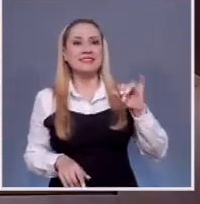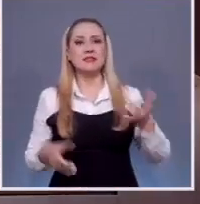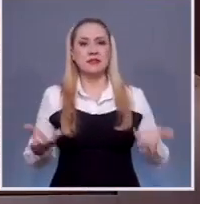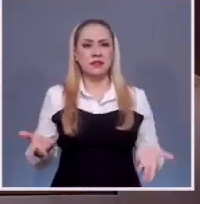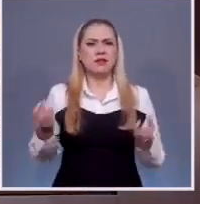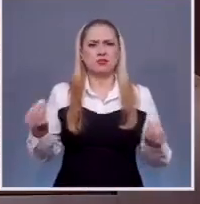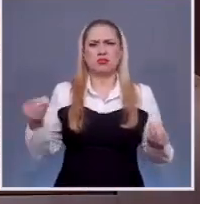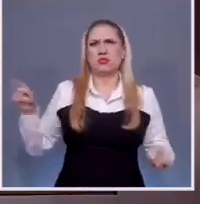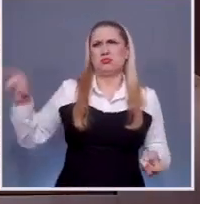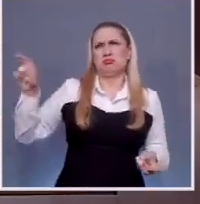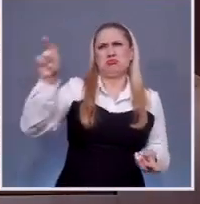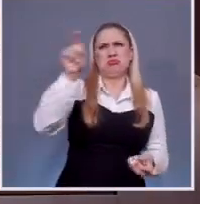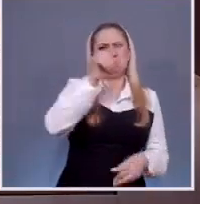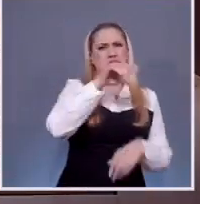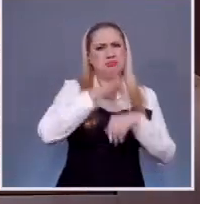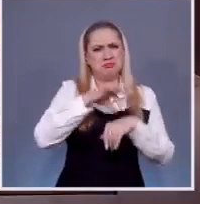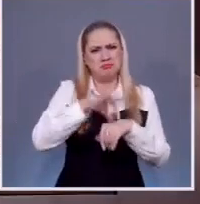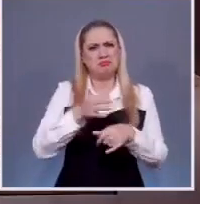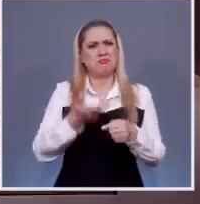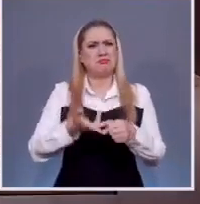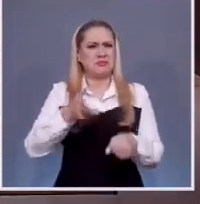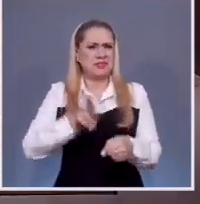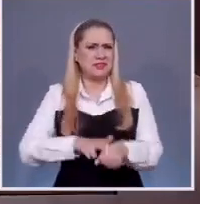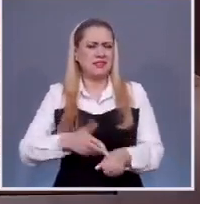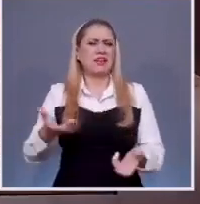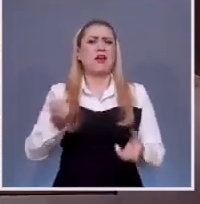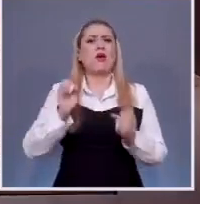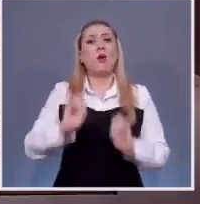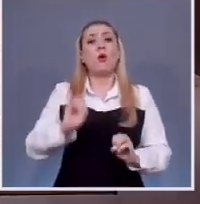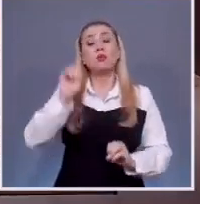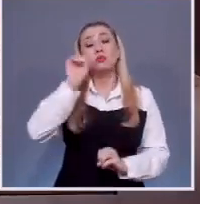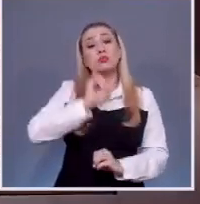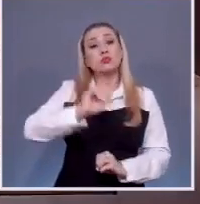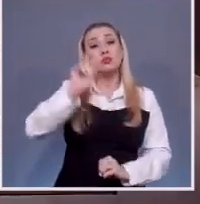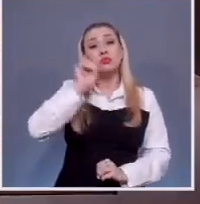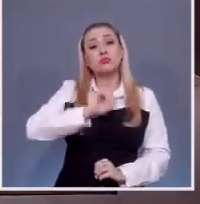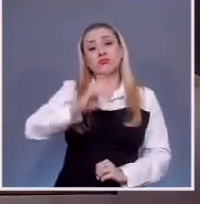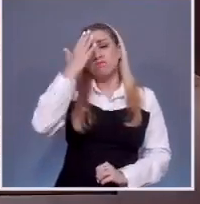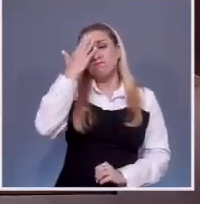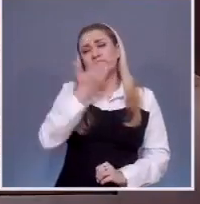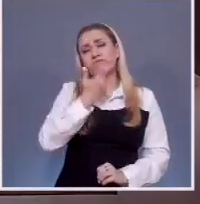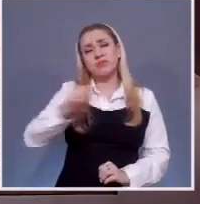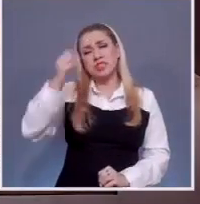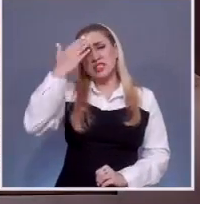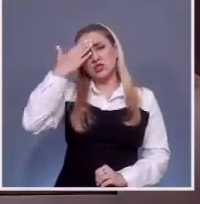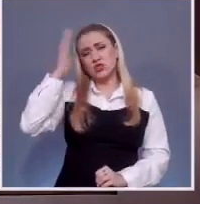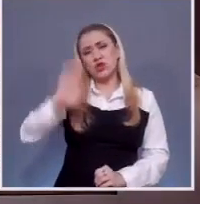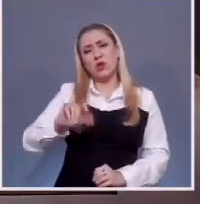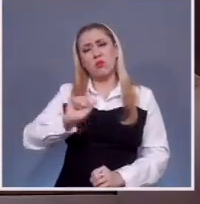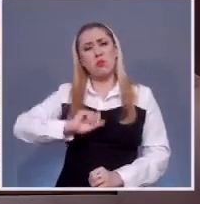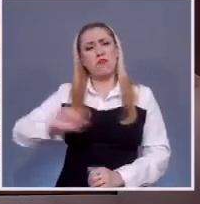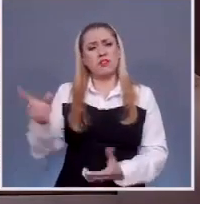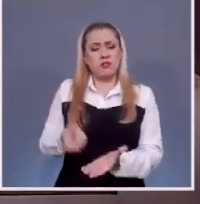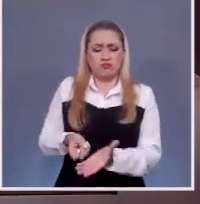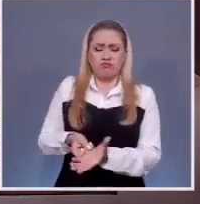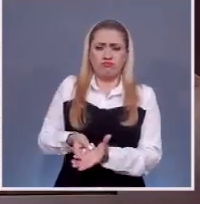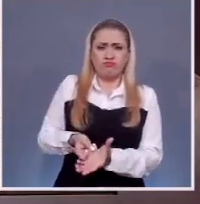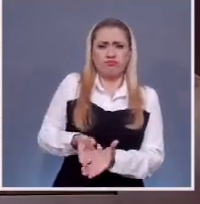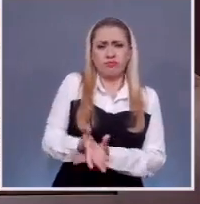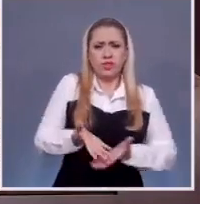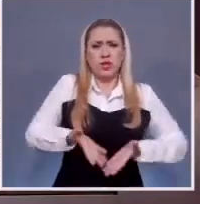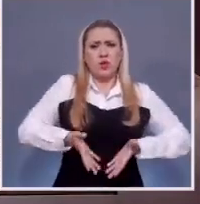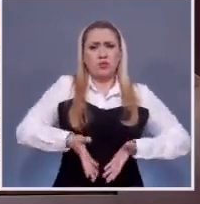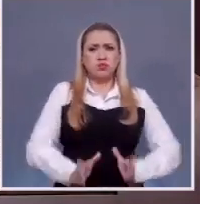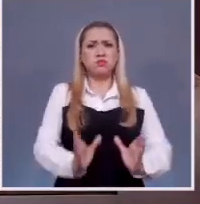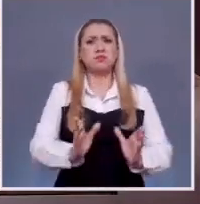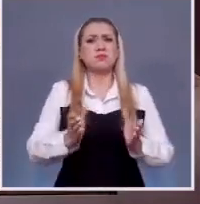solamente médicos y enfermeras, existen también las parteras profesionales, las parteras tradicionales que dan una atención más cercana a la persona y que también son